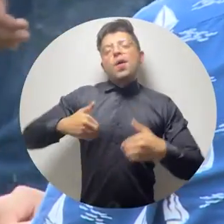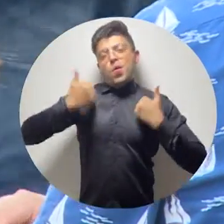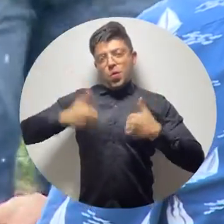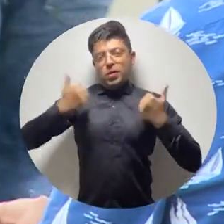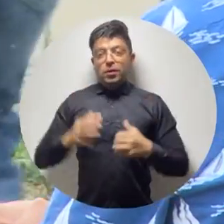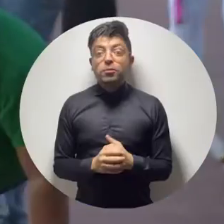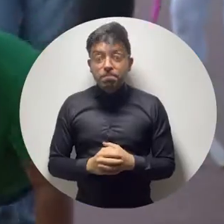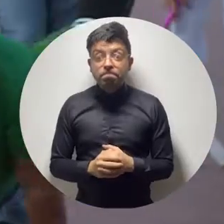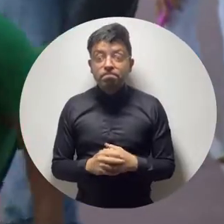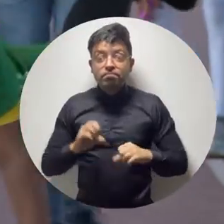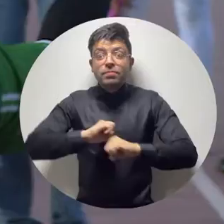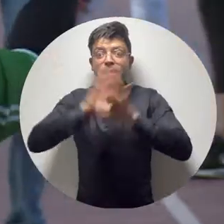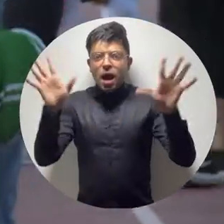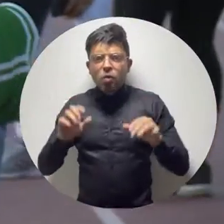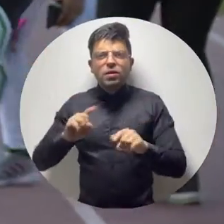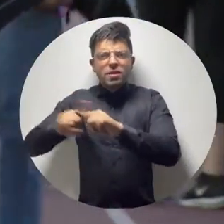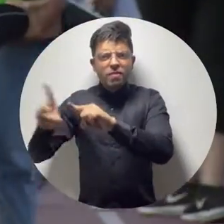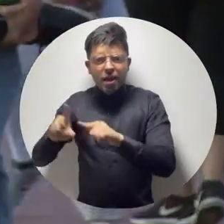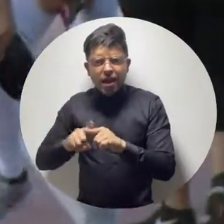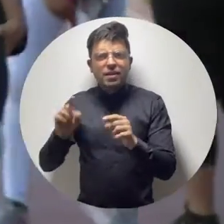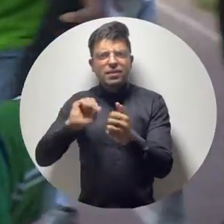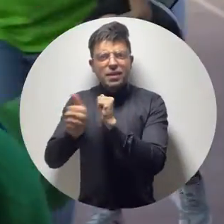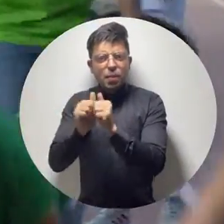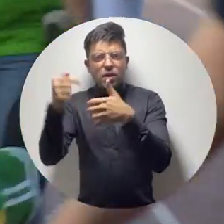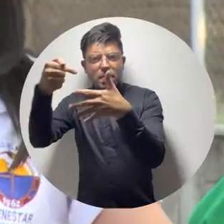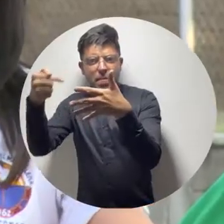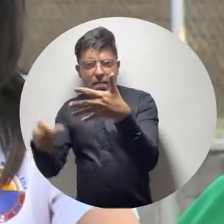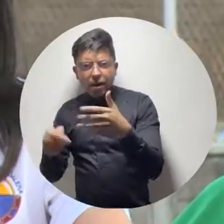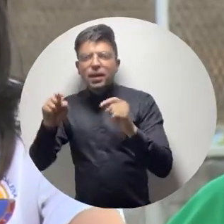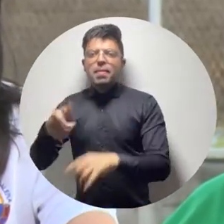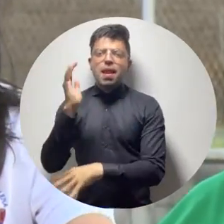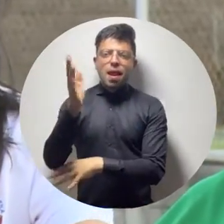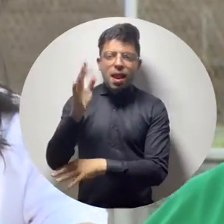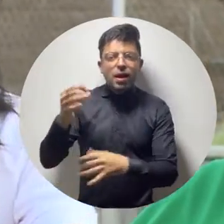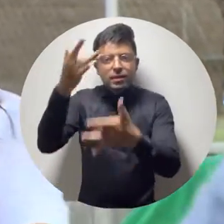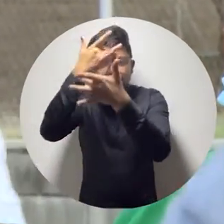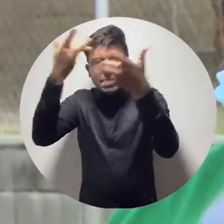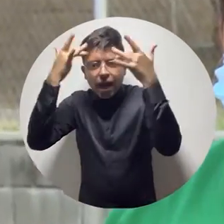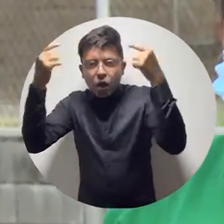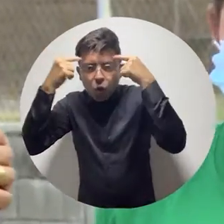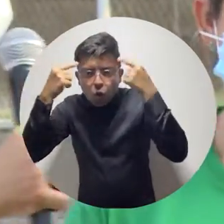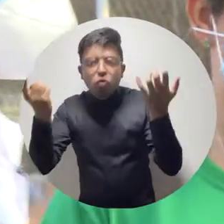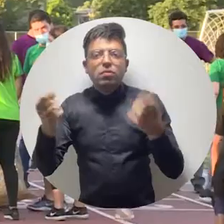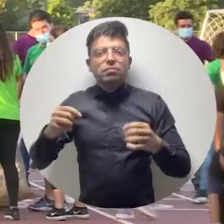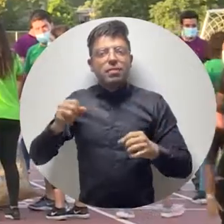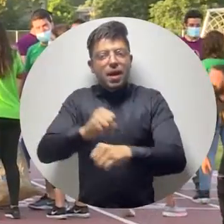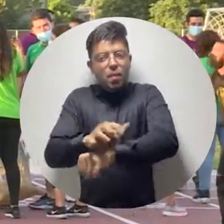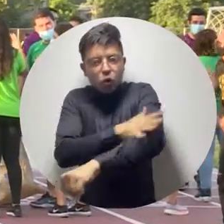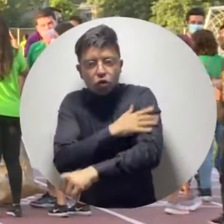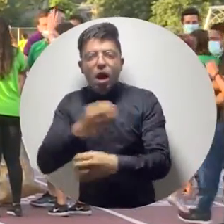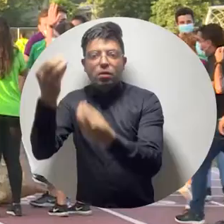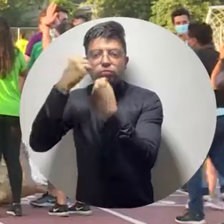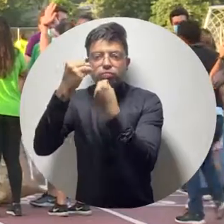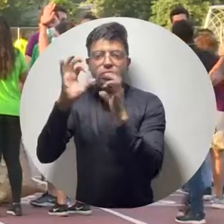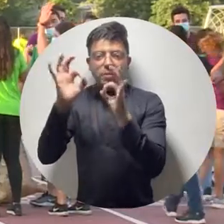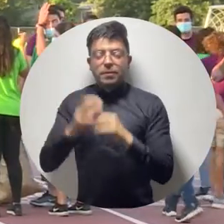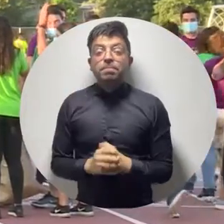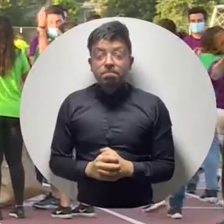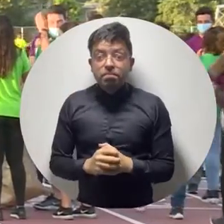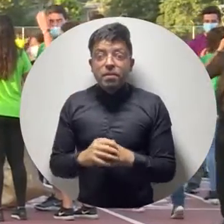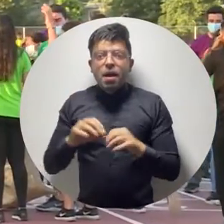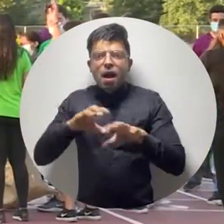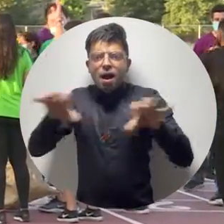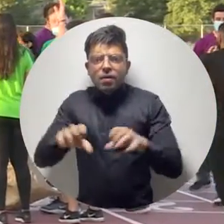El encuentro contó con un circuito en diferentes disciplinas deportivas y charlas de salud mental, emocional y nutricional. Bueno, esta